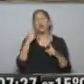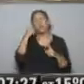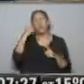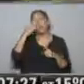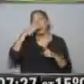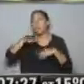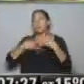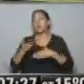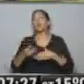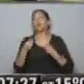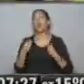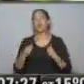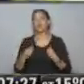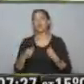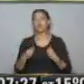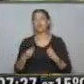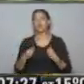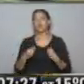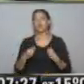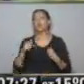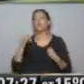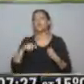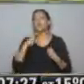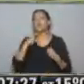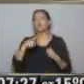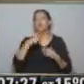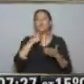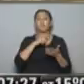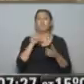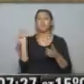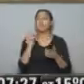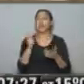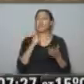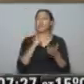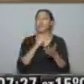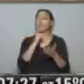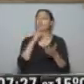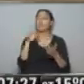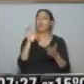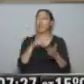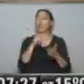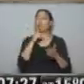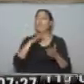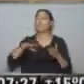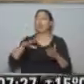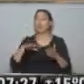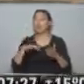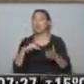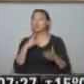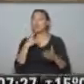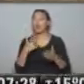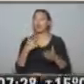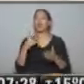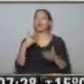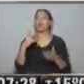Y en el día después estamos lanzando una línea de créditos subsidiadas del Banco Provincia. Hoy estuvimos trabajando con el gerente general del